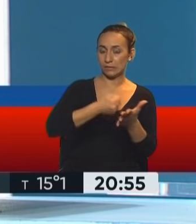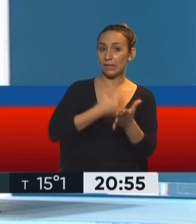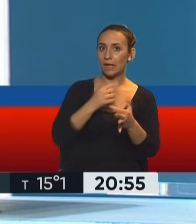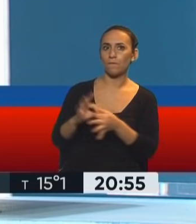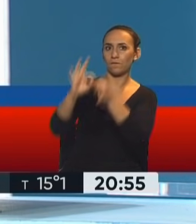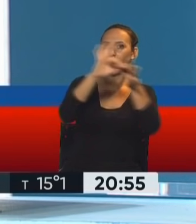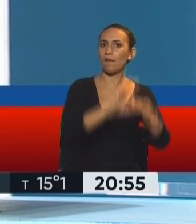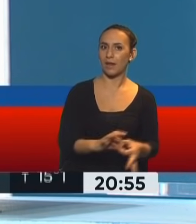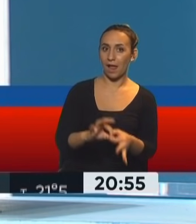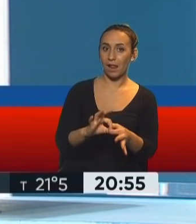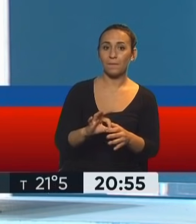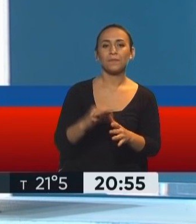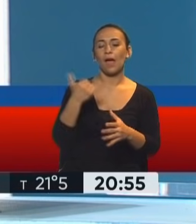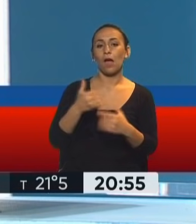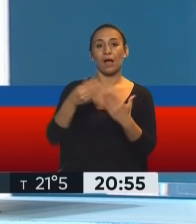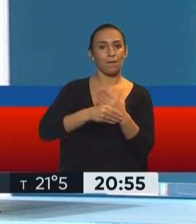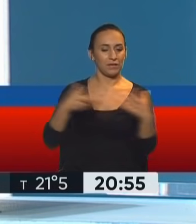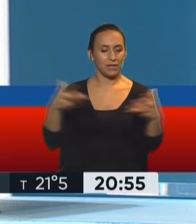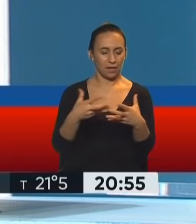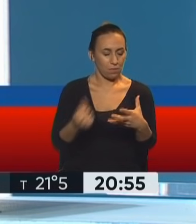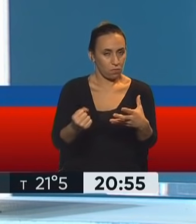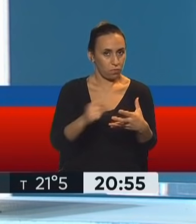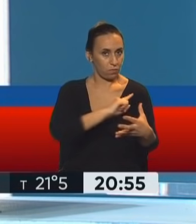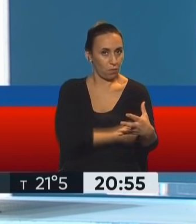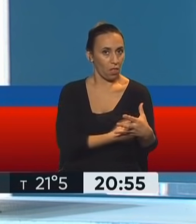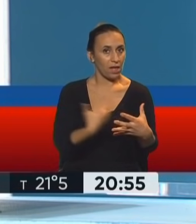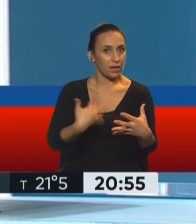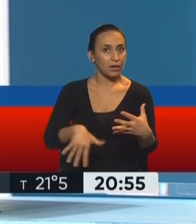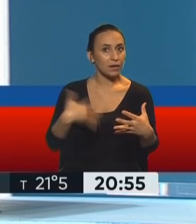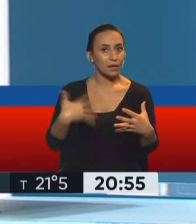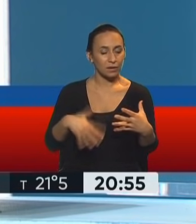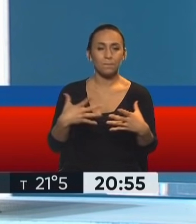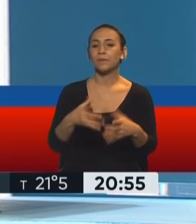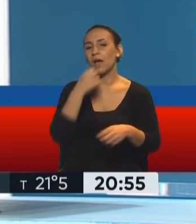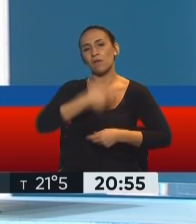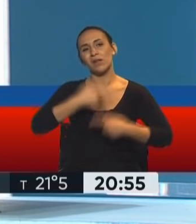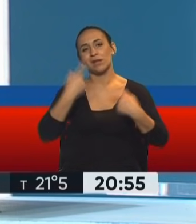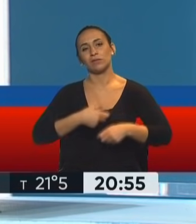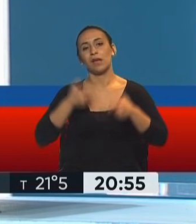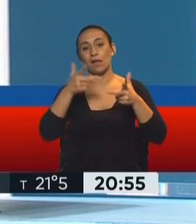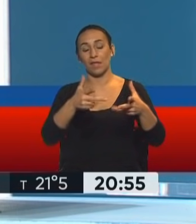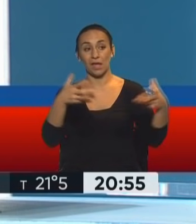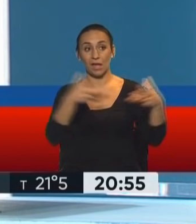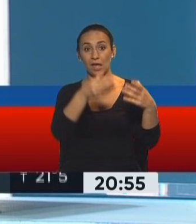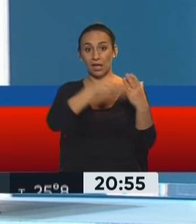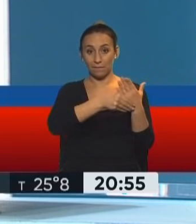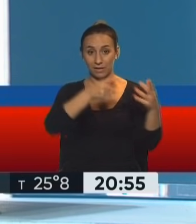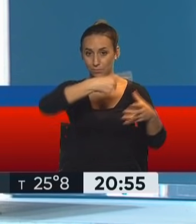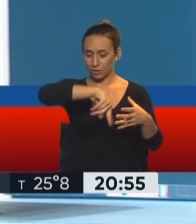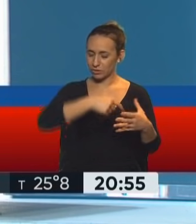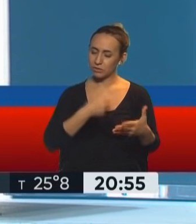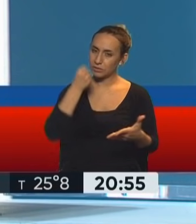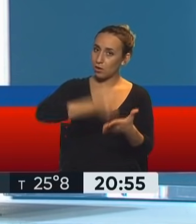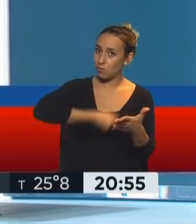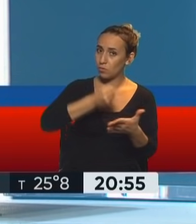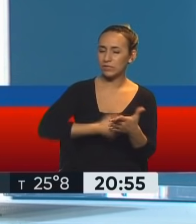hay un gabinete de pesos pesados ahora, digamos. Vos podés decir cualquier cosa de este gabinete, menos que no se va a jugar la vida porque las